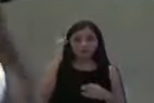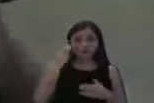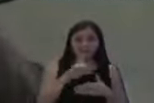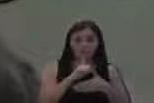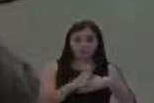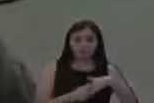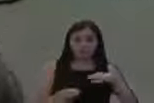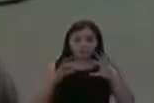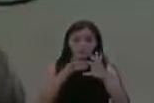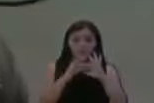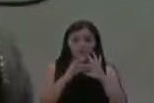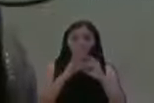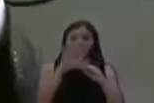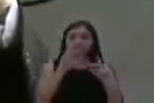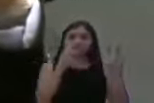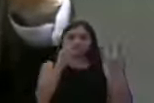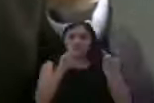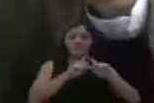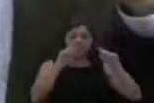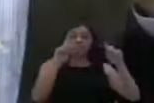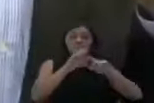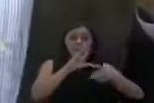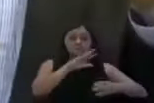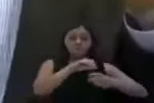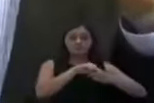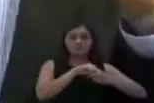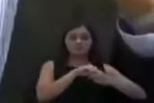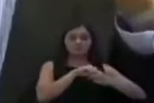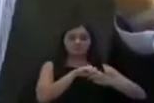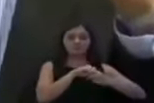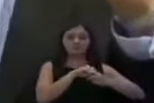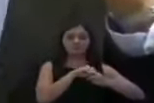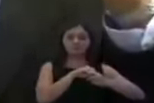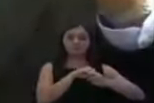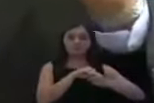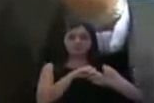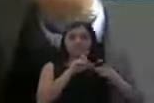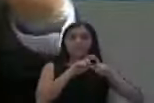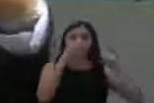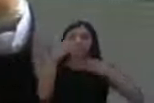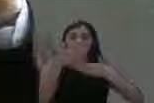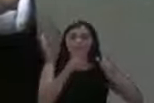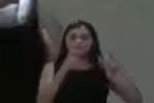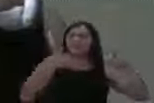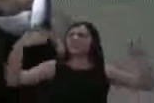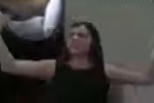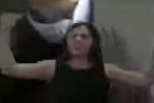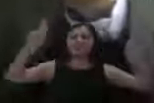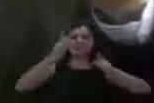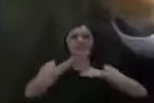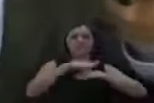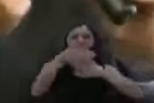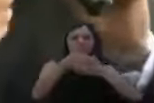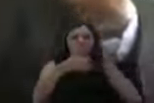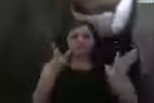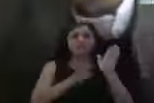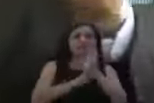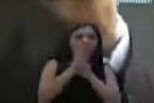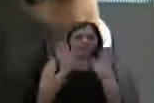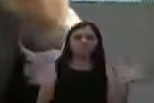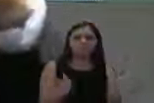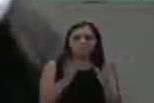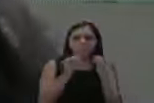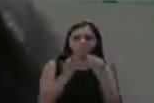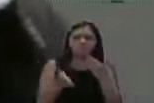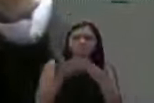fue el foro empresarial pero foro empresarial para las pequeñas y medianas empresas ver las experiencias Cómo impulsar Cómo